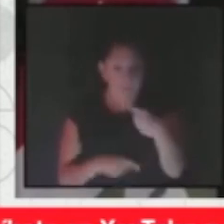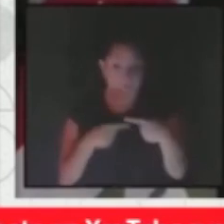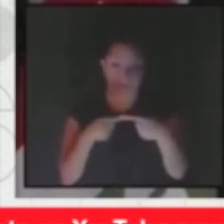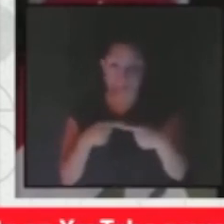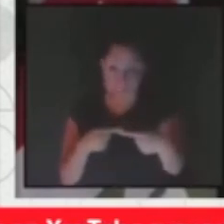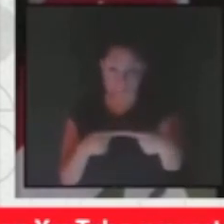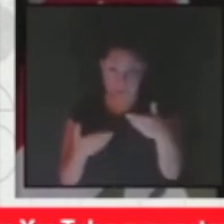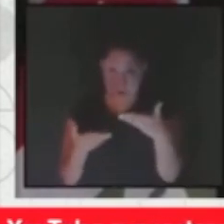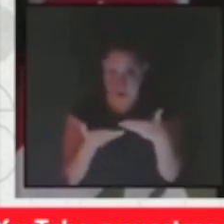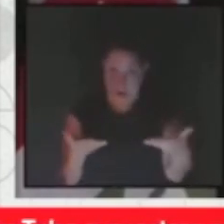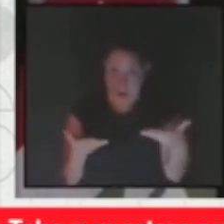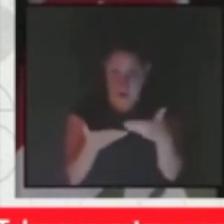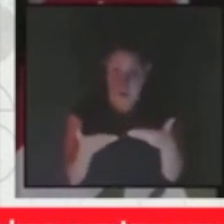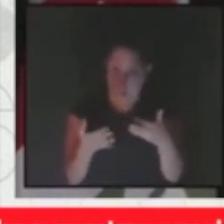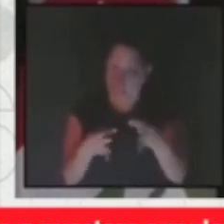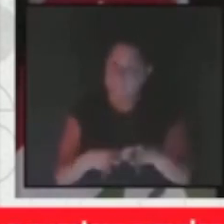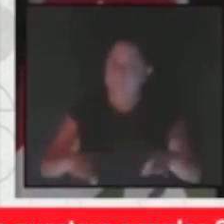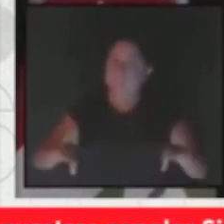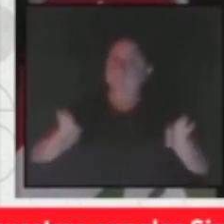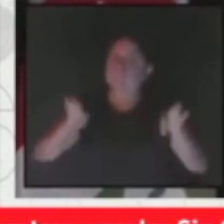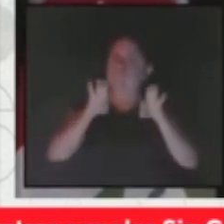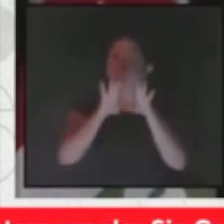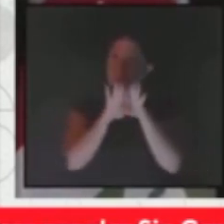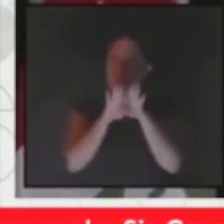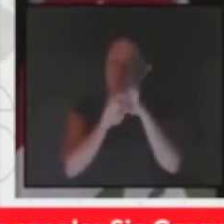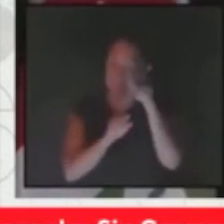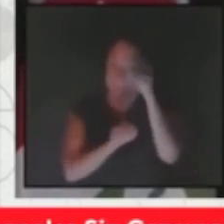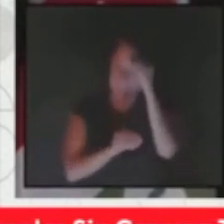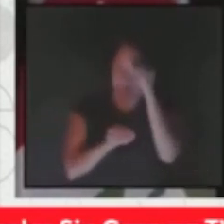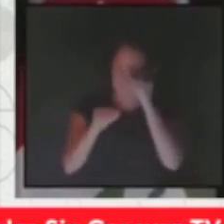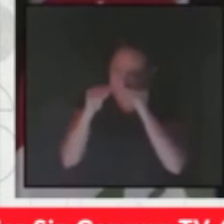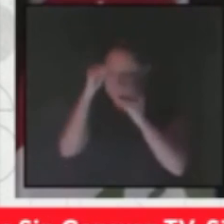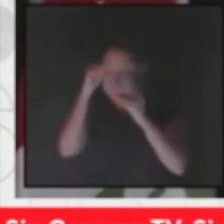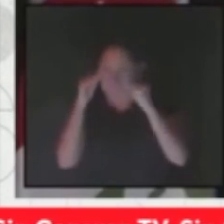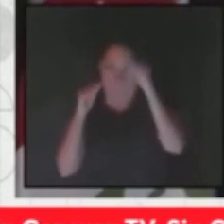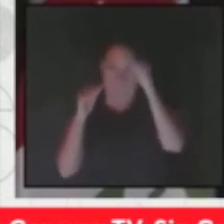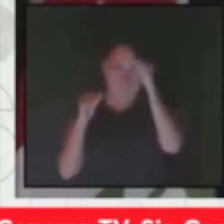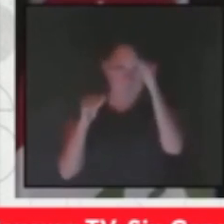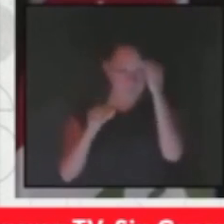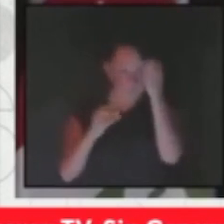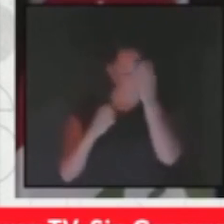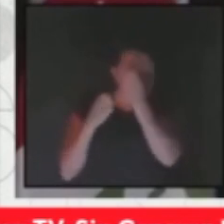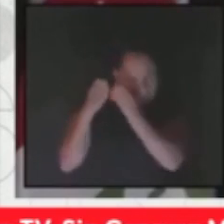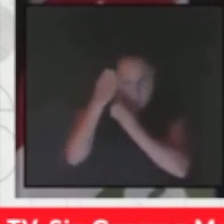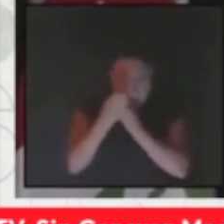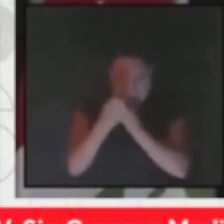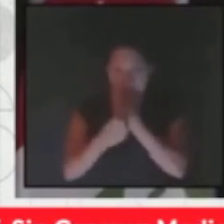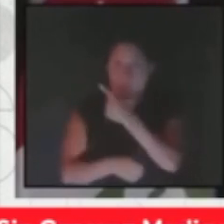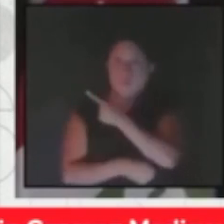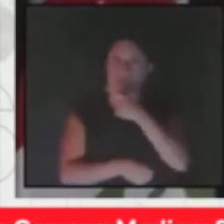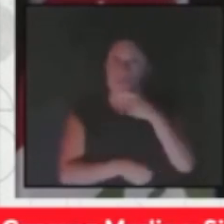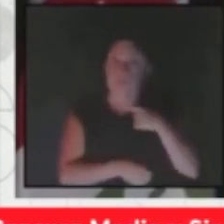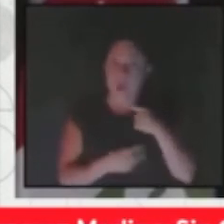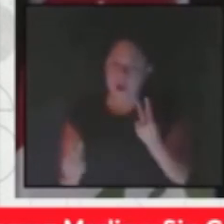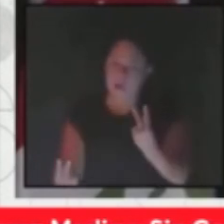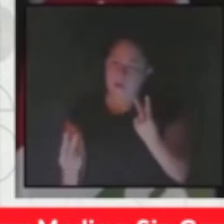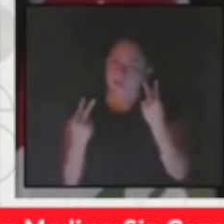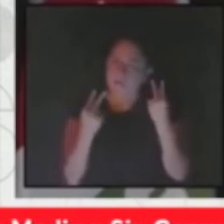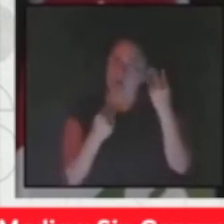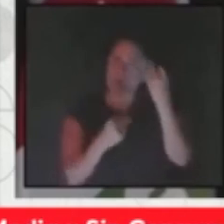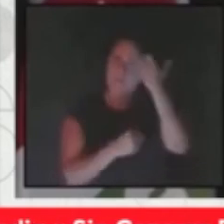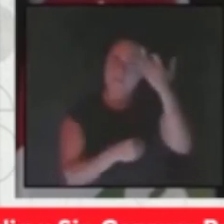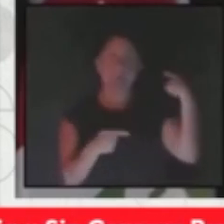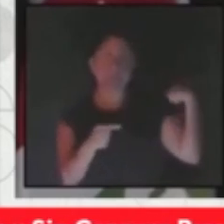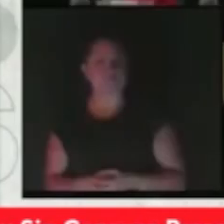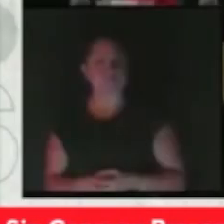México es que Alito Moreno se quede gobernando en el PRI para que de una vez se vayan directito a la